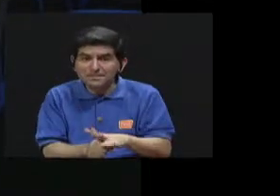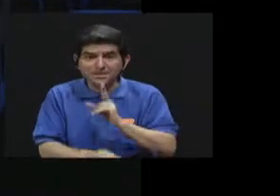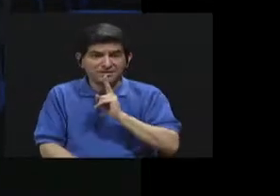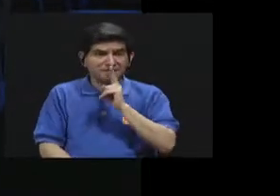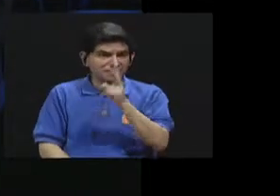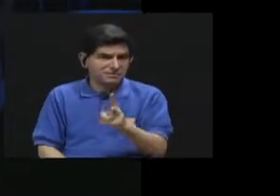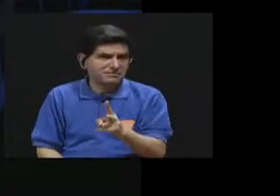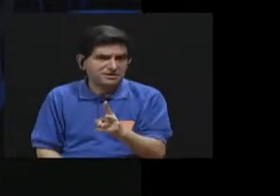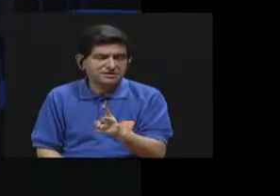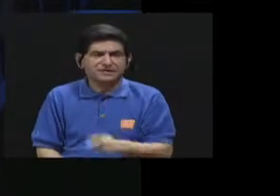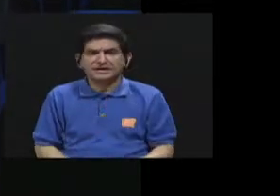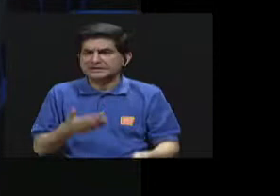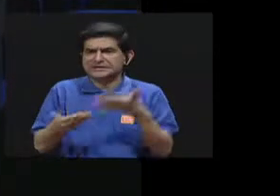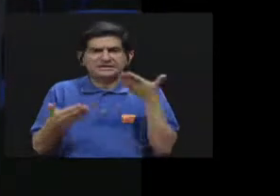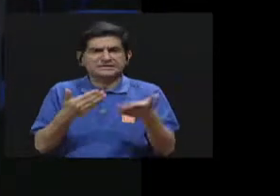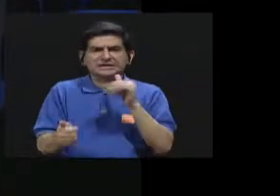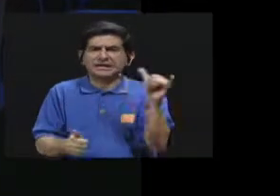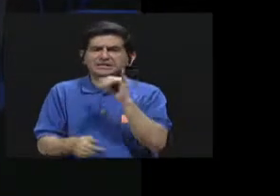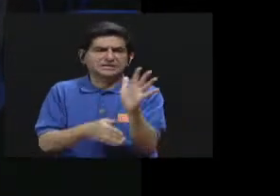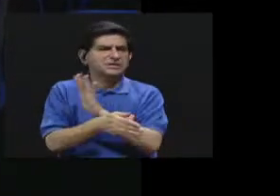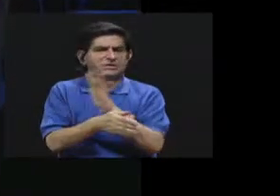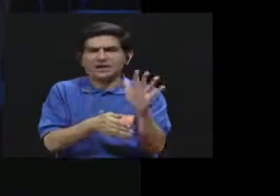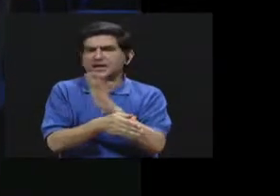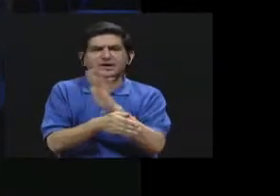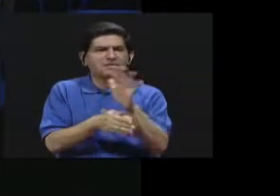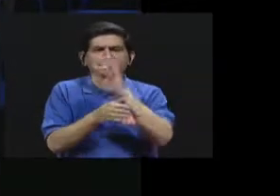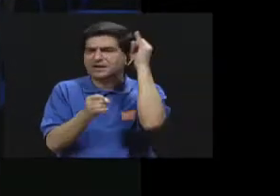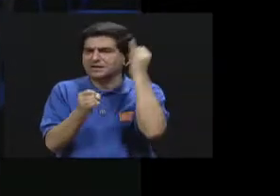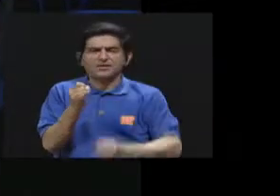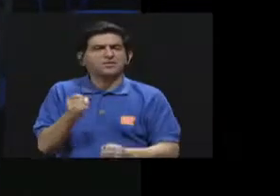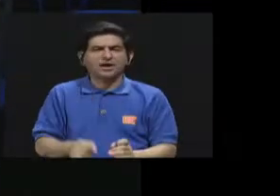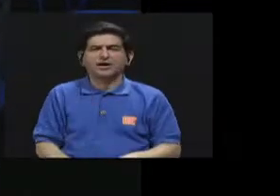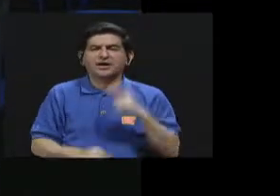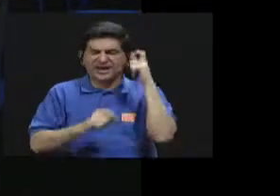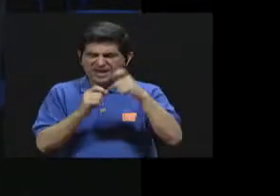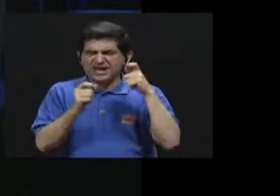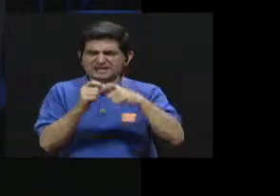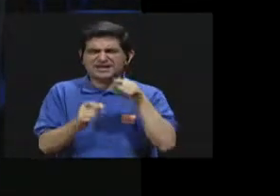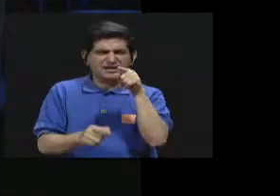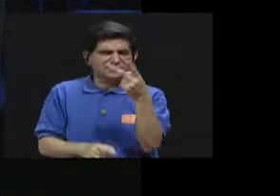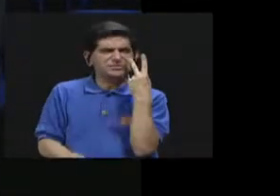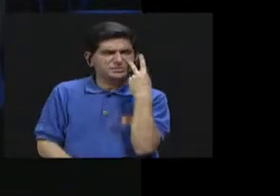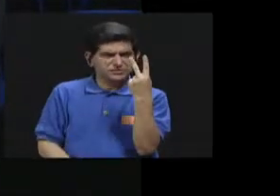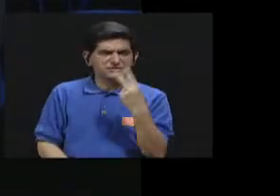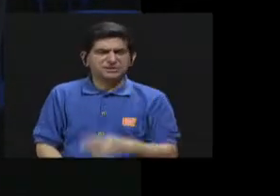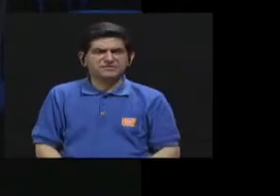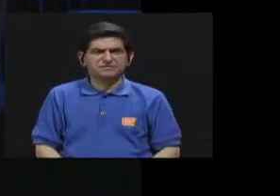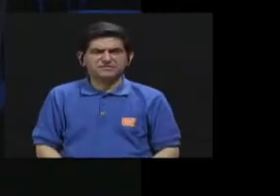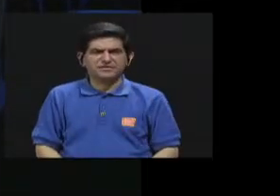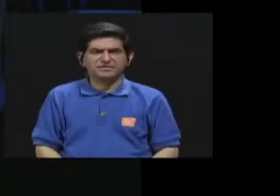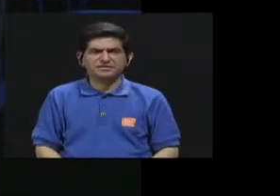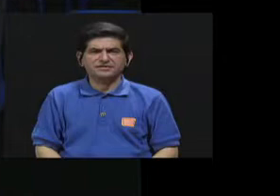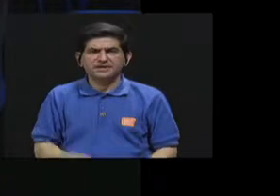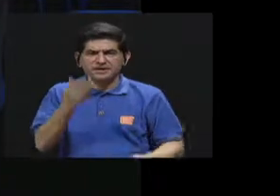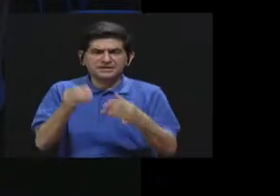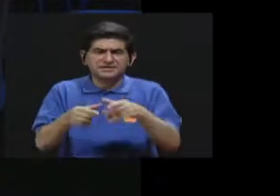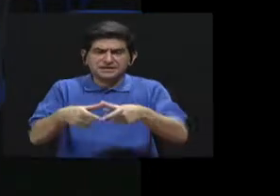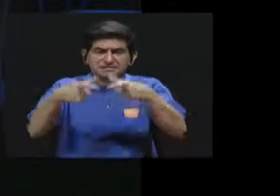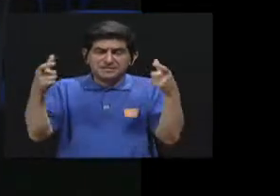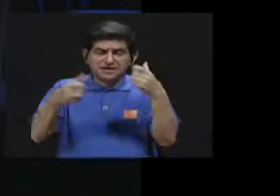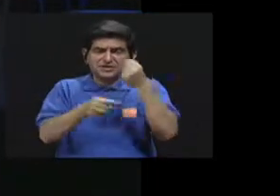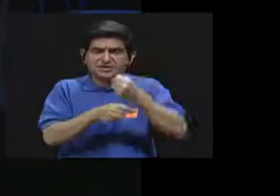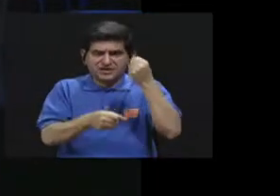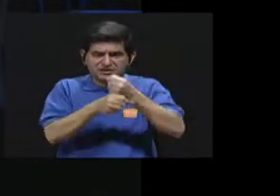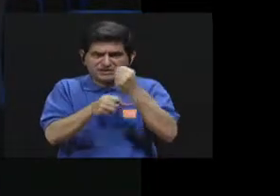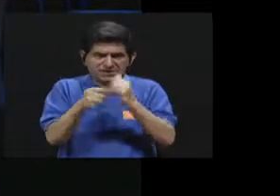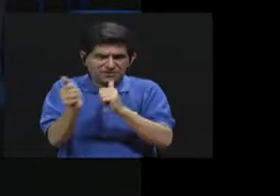el festival, se sueñan un montón de cosas, ¿verdad? Y llevarlas a cabo, hacerlas reales, es prácticamente como hacer una película, finalmente.